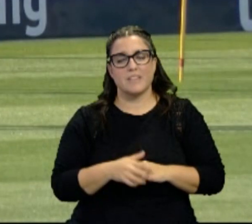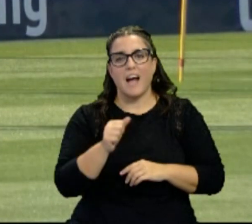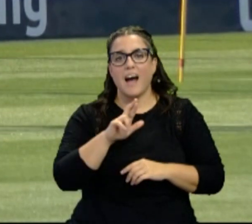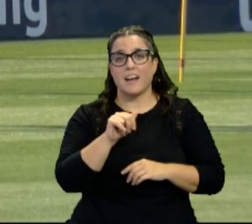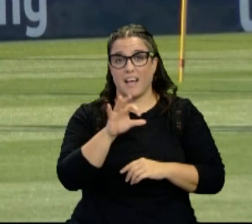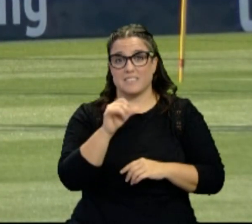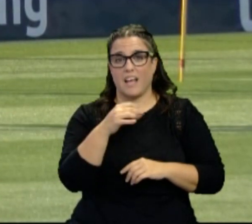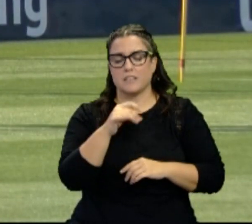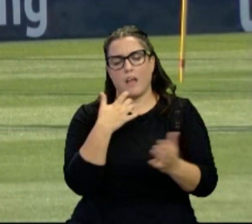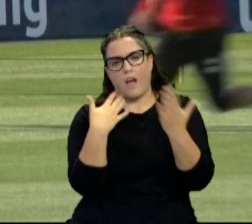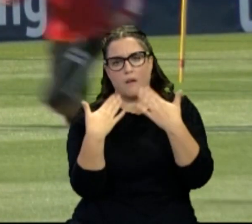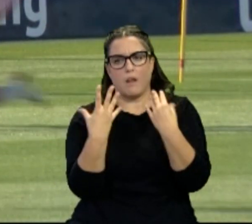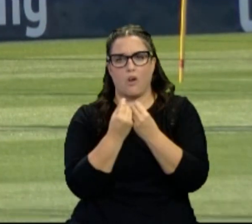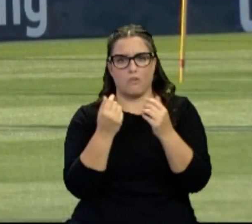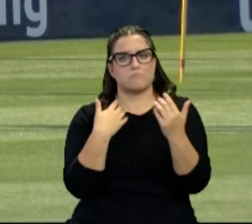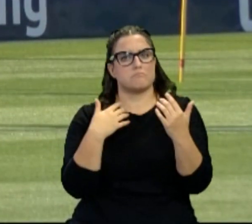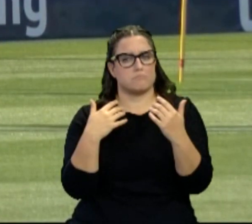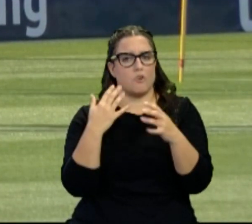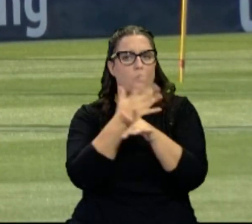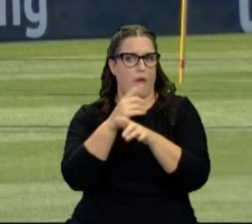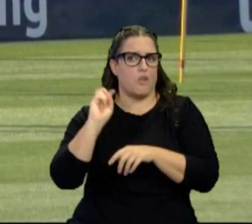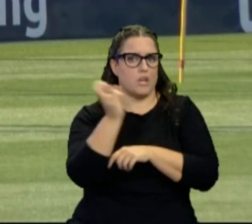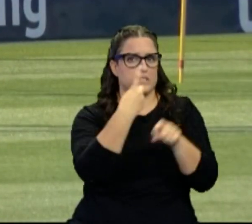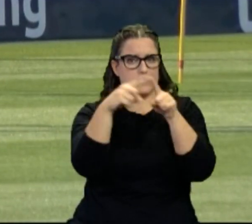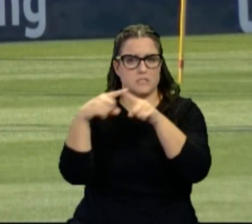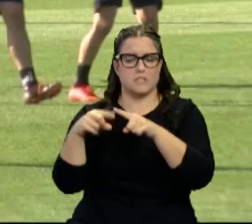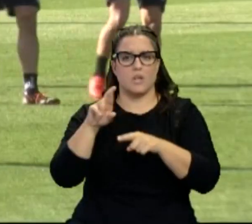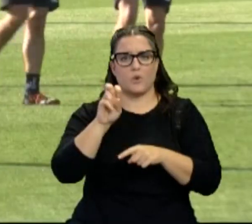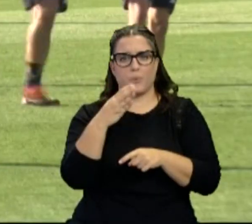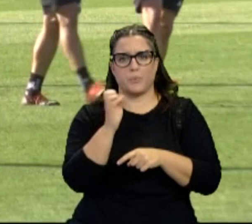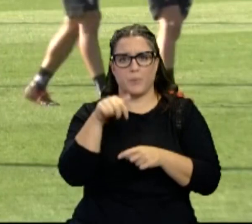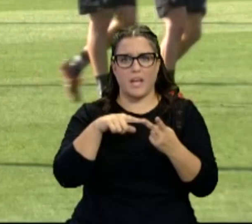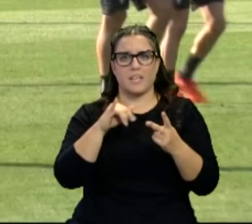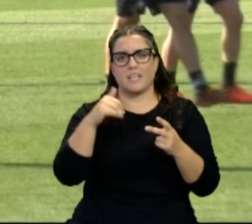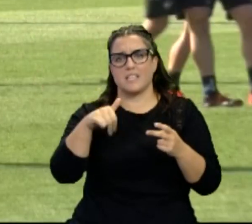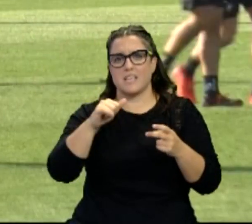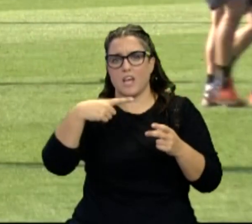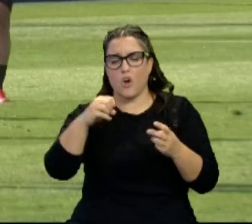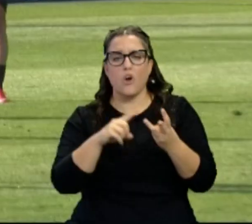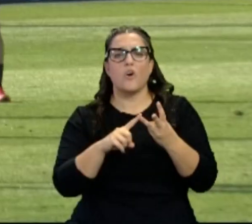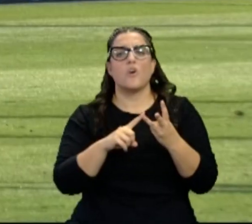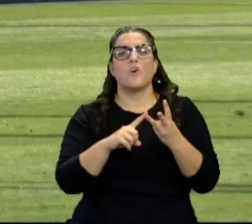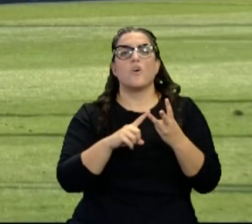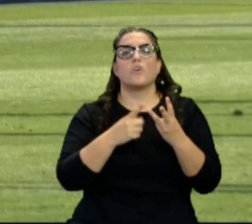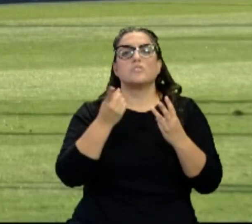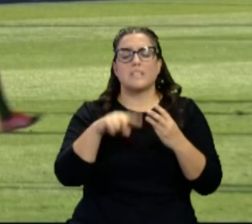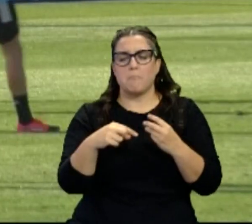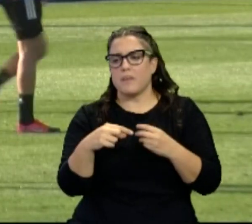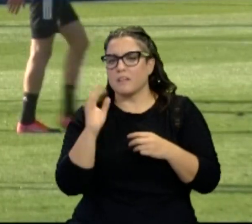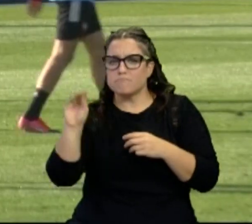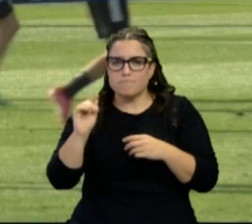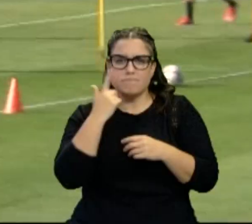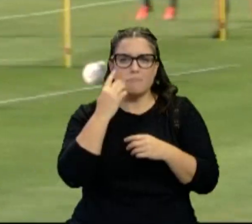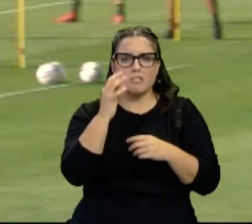Arrasate ha conversado con varios futbolistas a lo largo de la sesión. Rubén García, Íñigo Pérez y también se interesaba